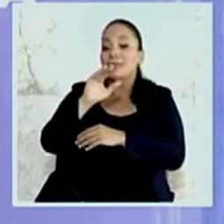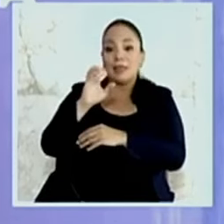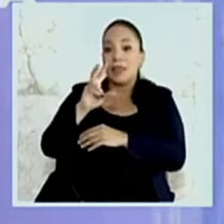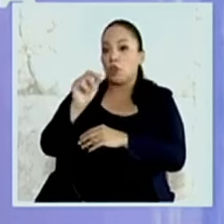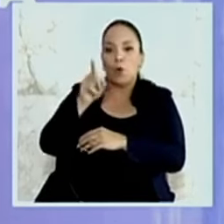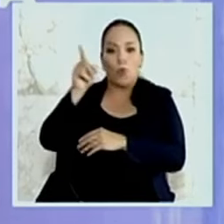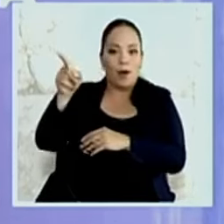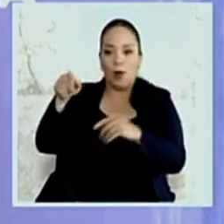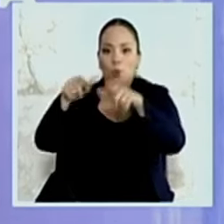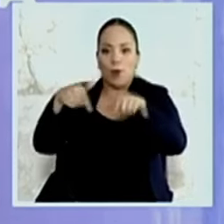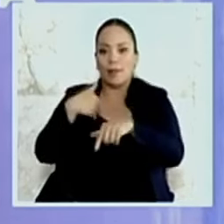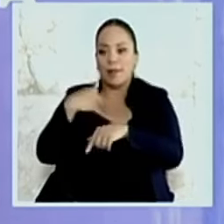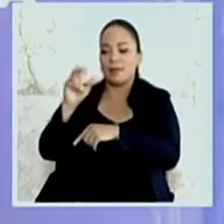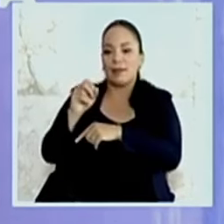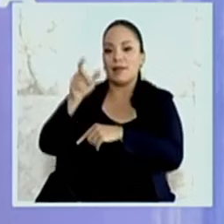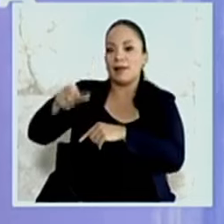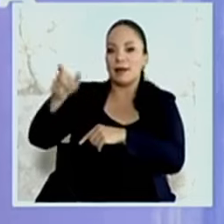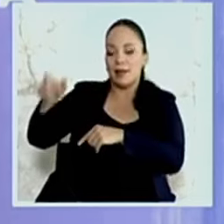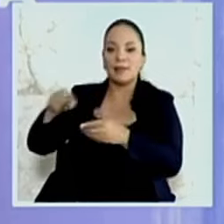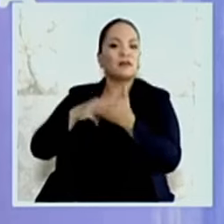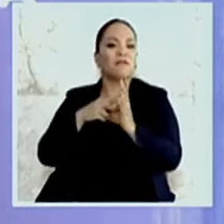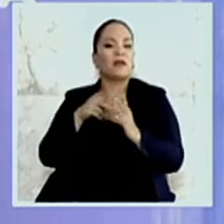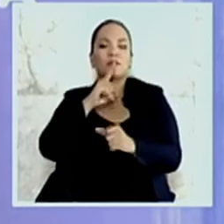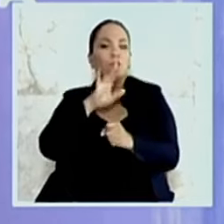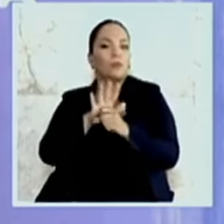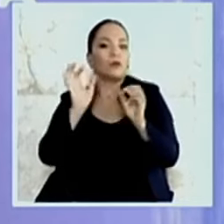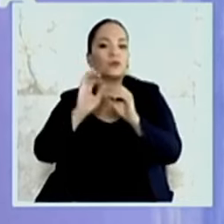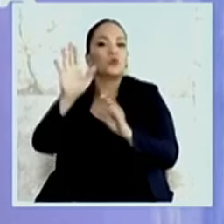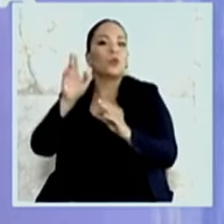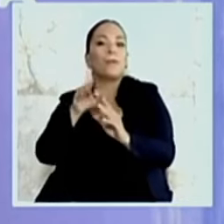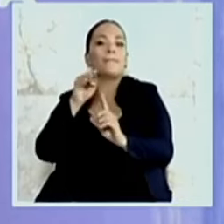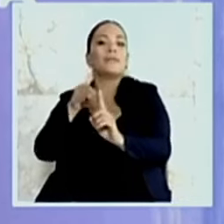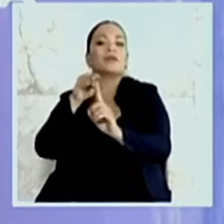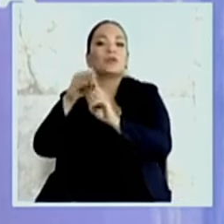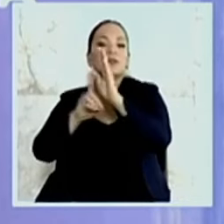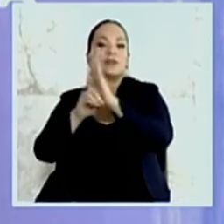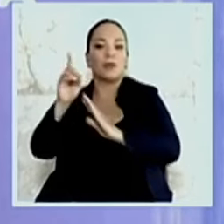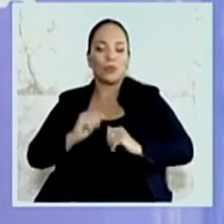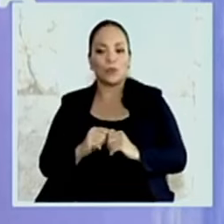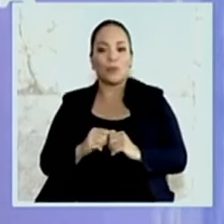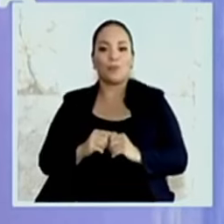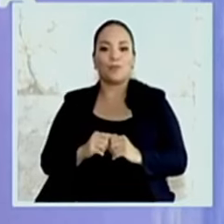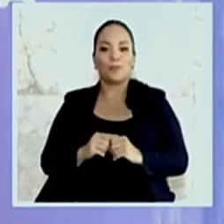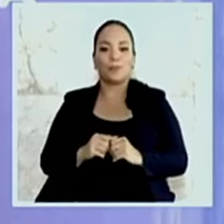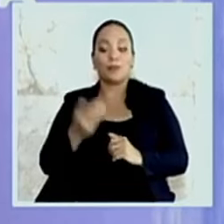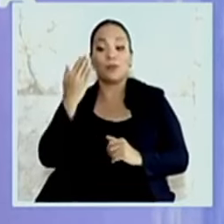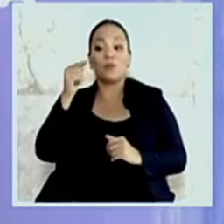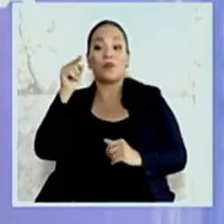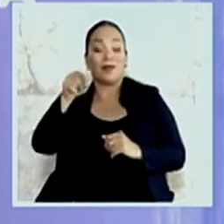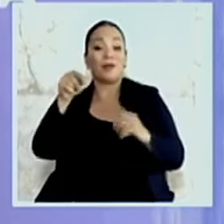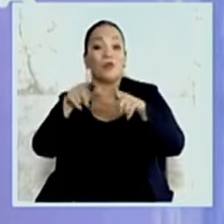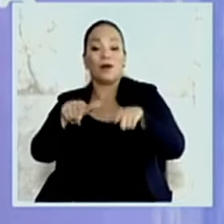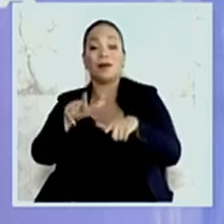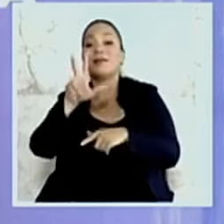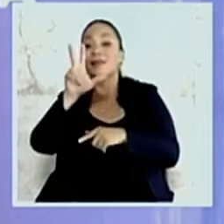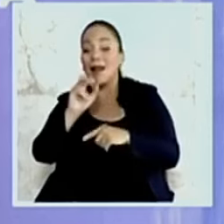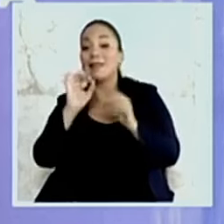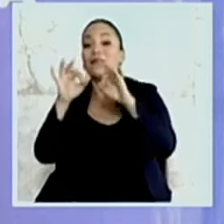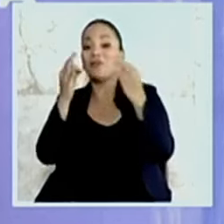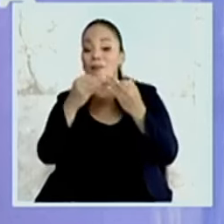bote. Y esta gente, miren, si el ICE no va donde hay 30